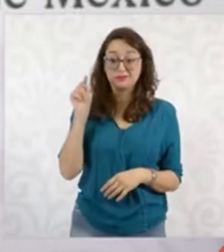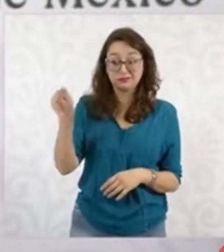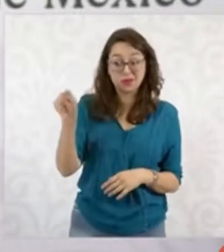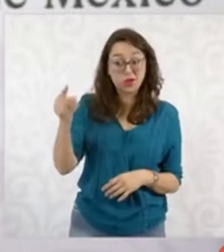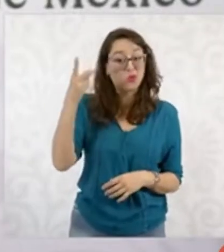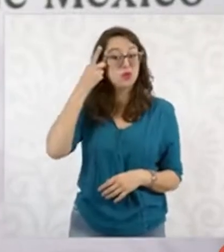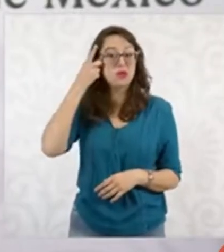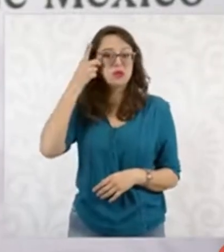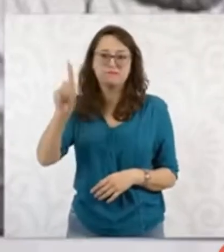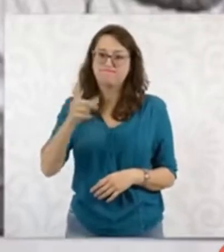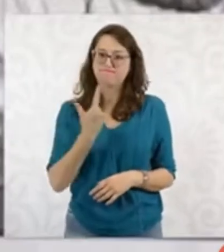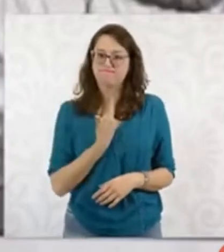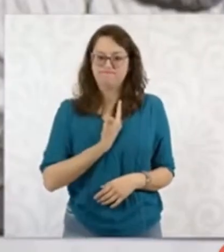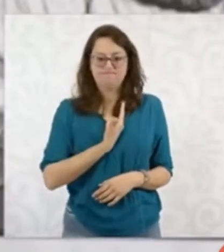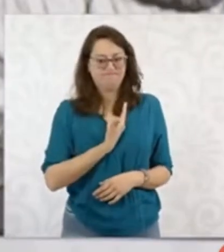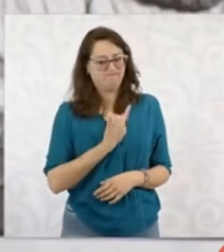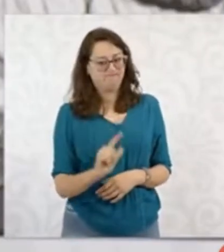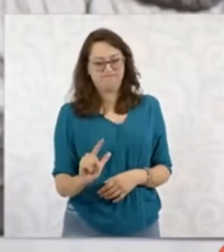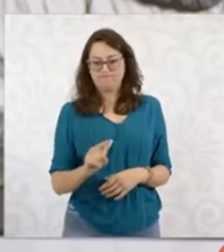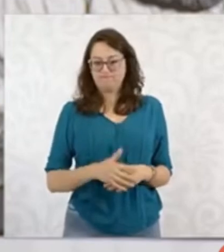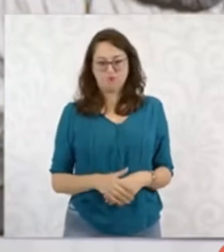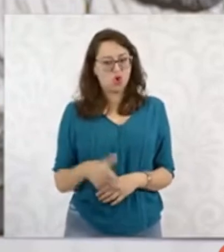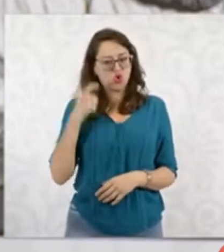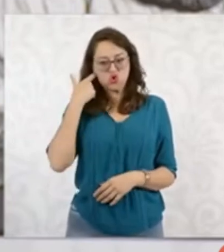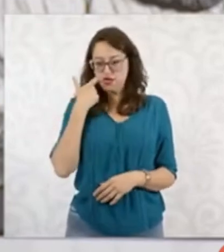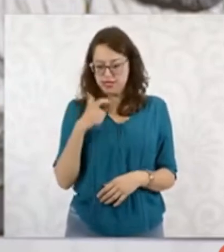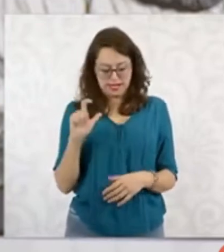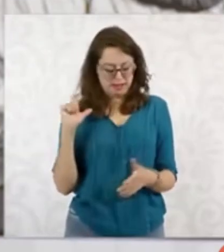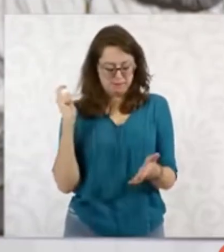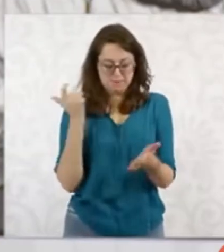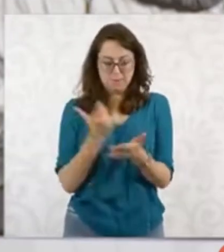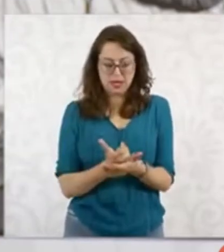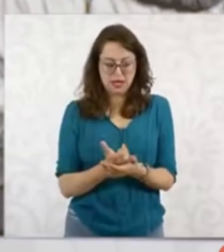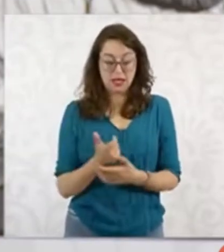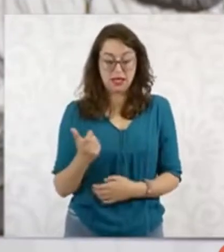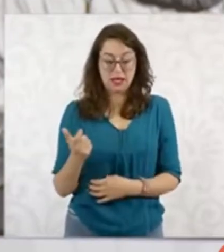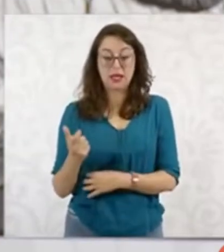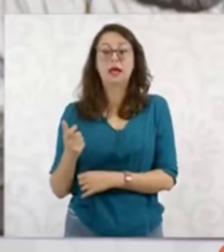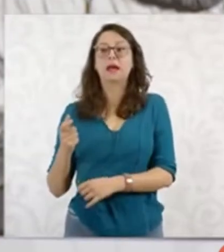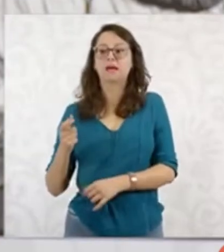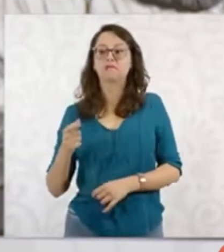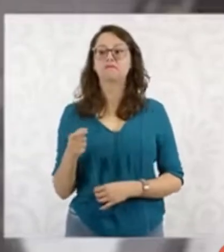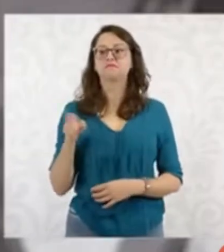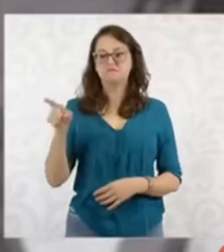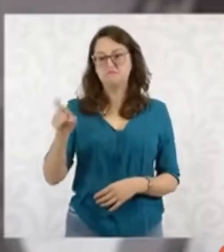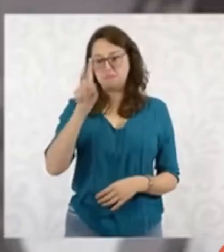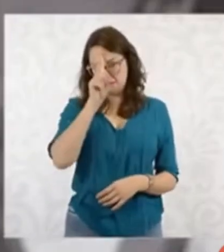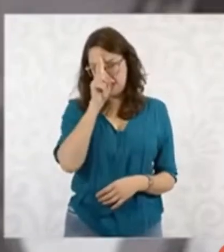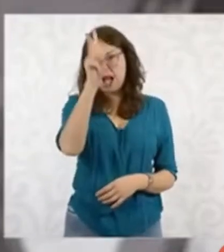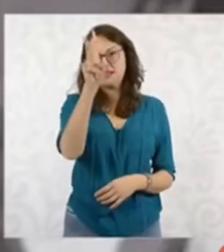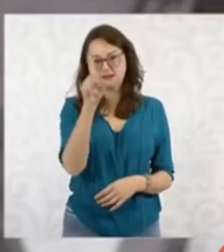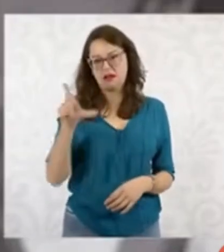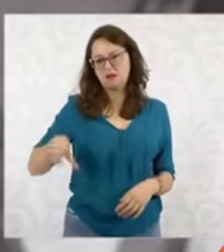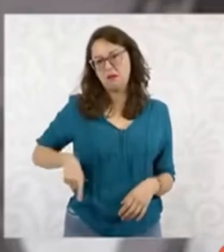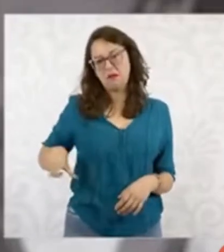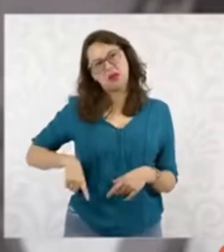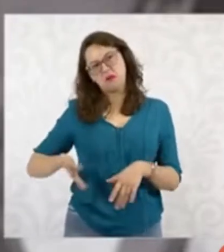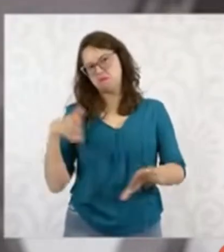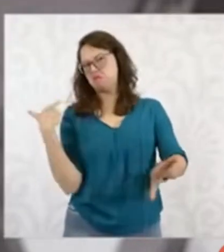la televisora. Y entonces se decidió desde la televisora a atacar al gobierno.